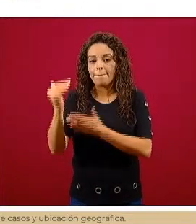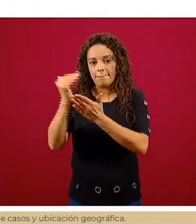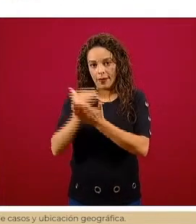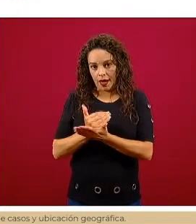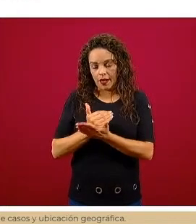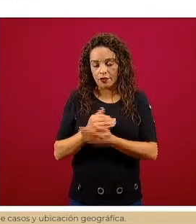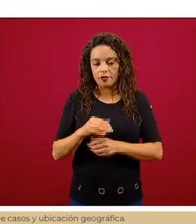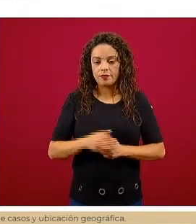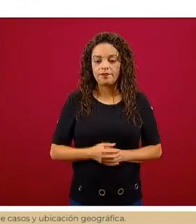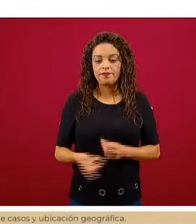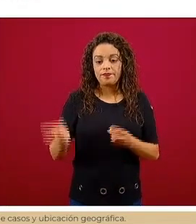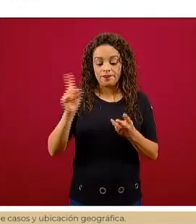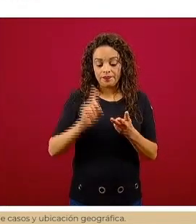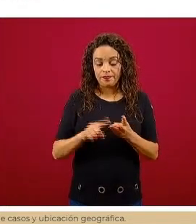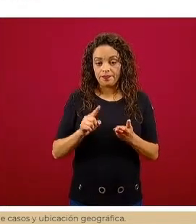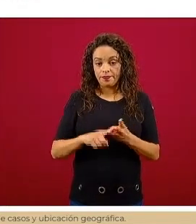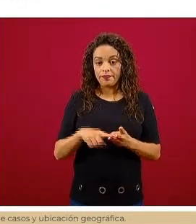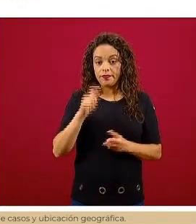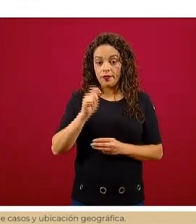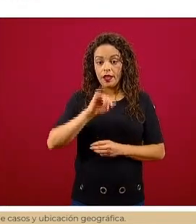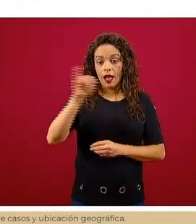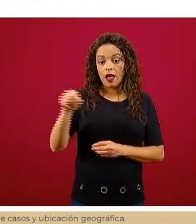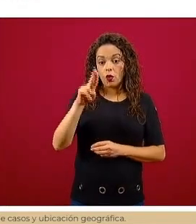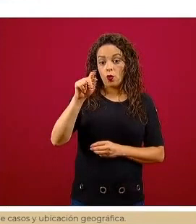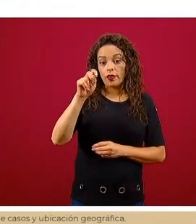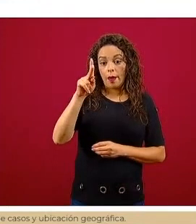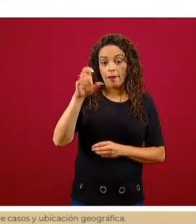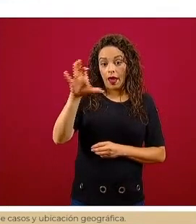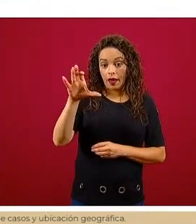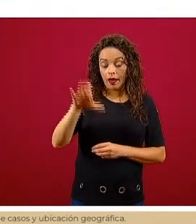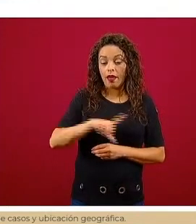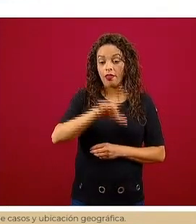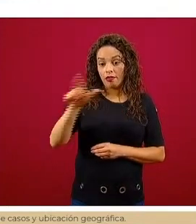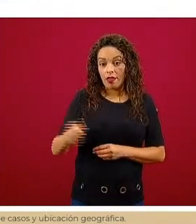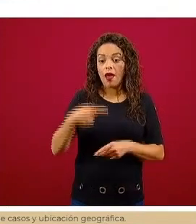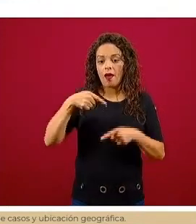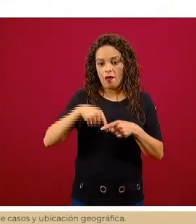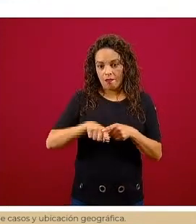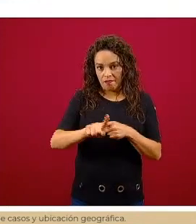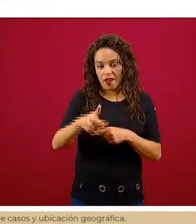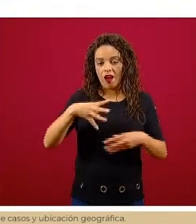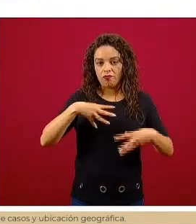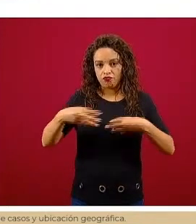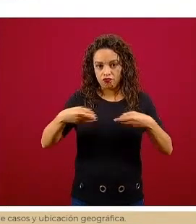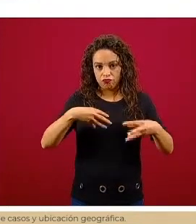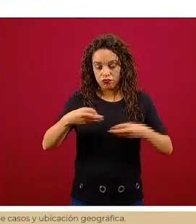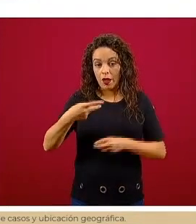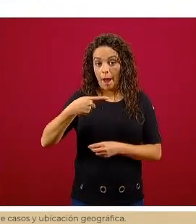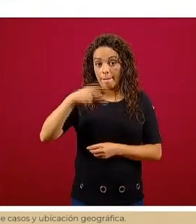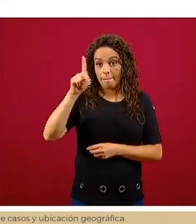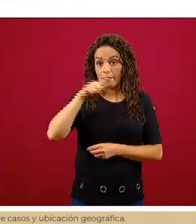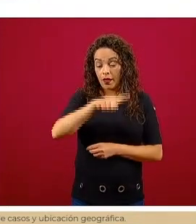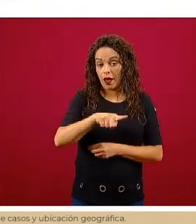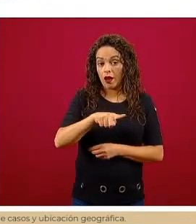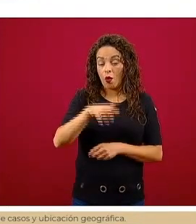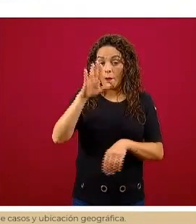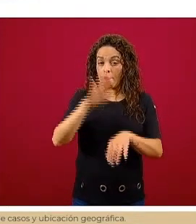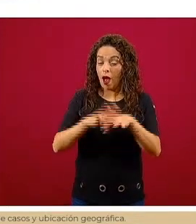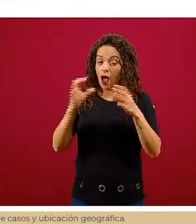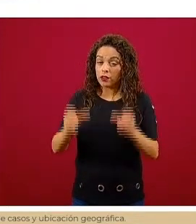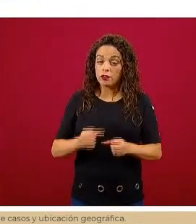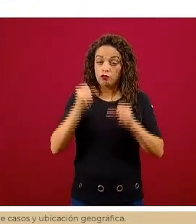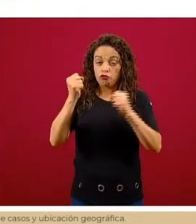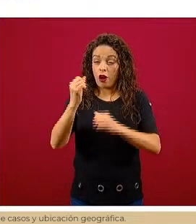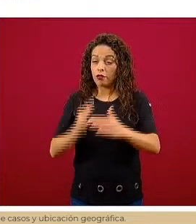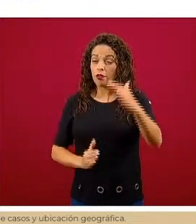inició después de los dos que acabamos de mencionar, aunque siempre mantuvo una diagonal ascendente. Este tuvo más bien su pico en la